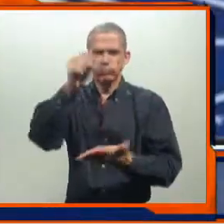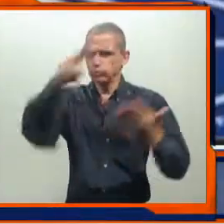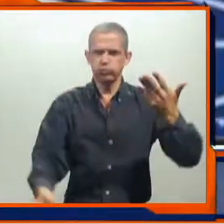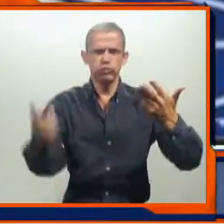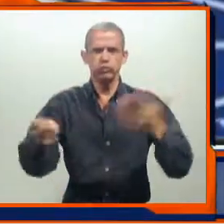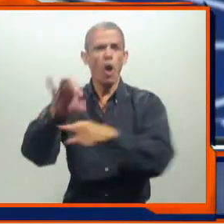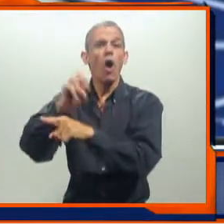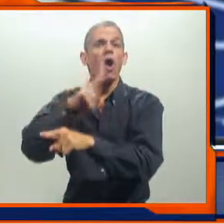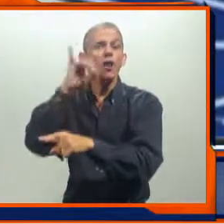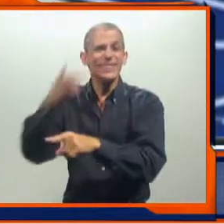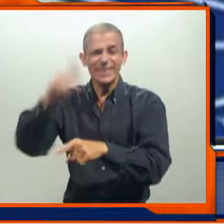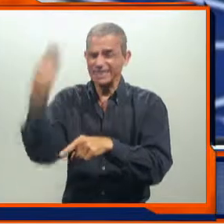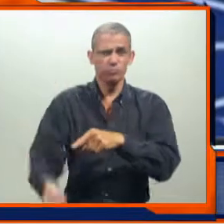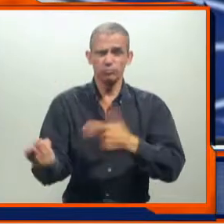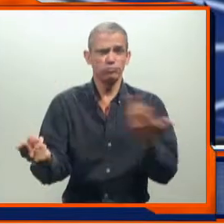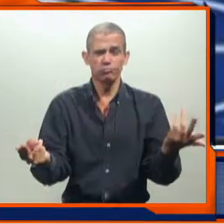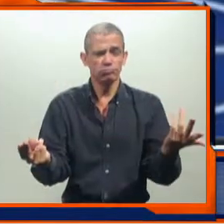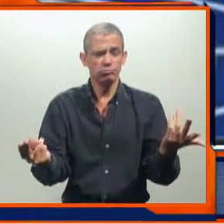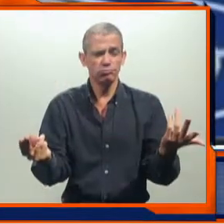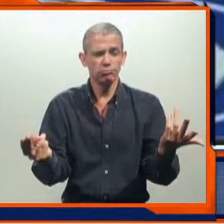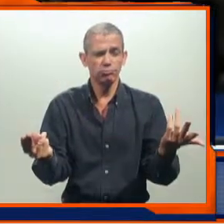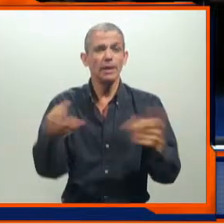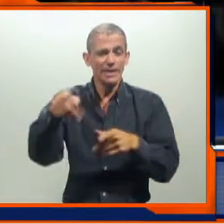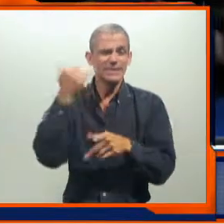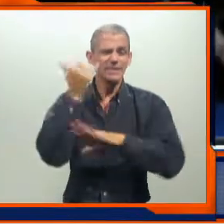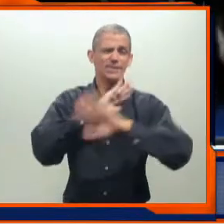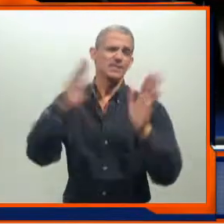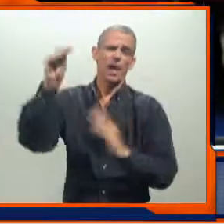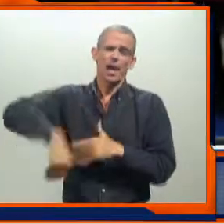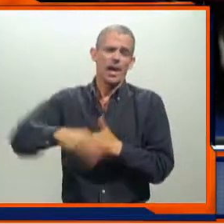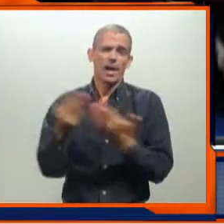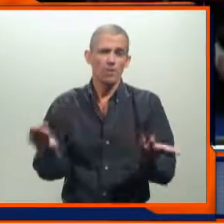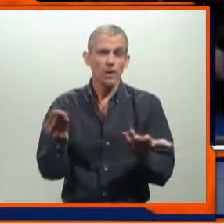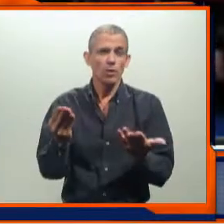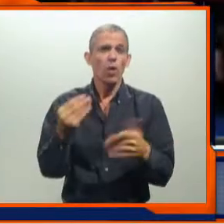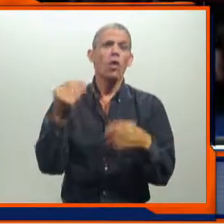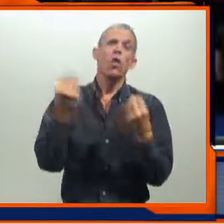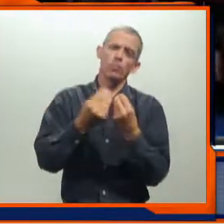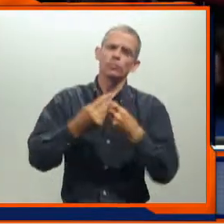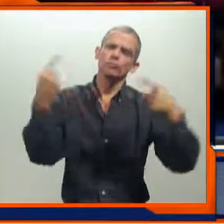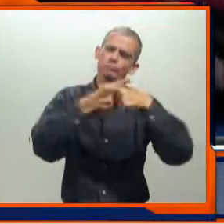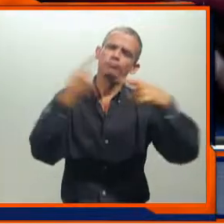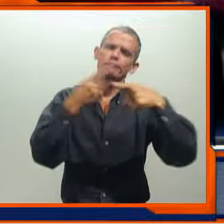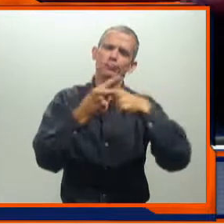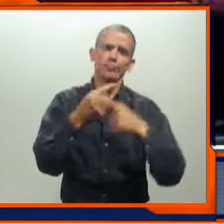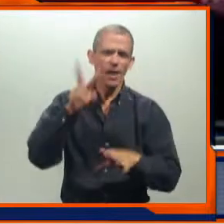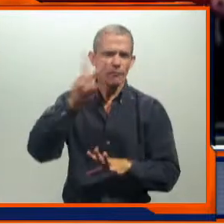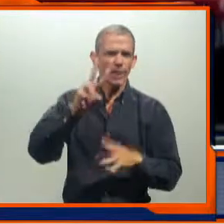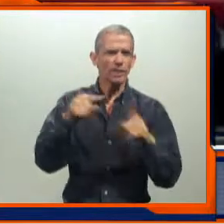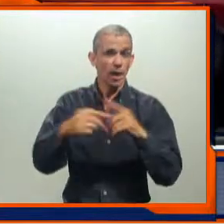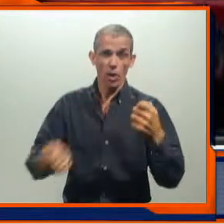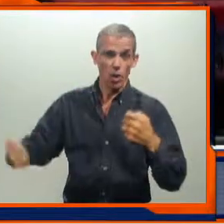2, promovido por Oscar de la Hoya, después de haber tenido muchos litigios con Don King. Observen, van al